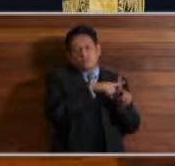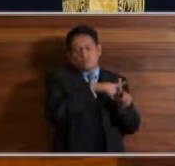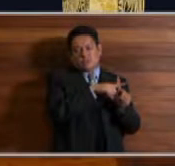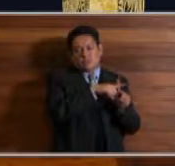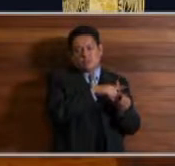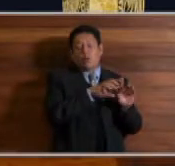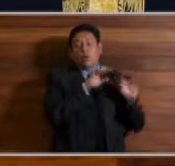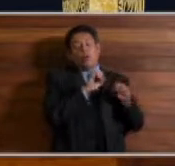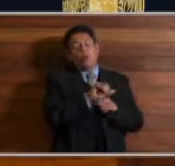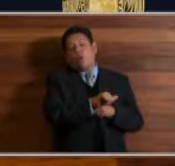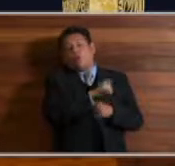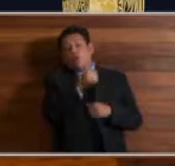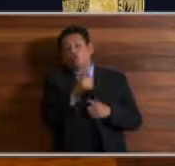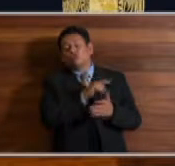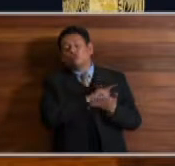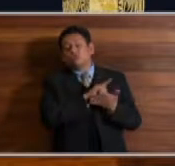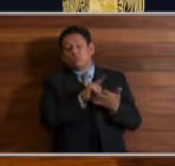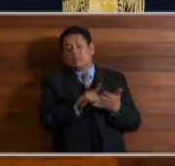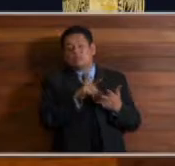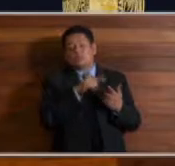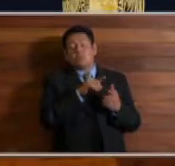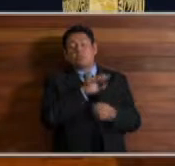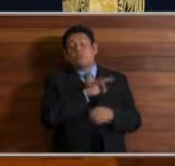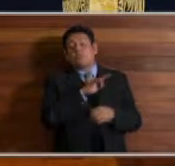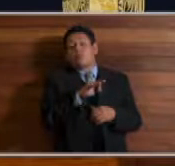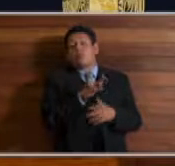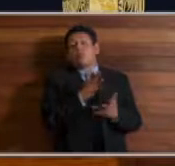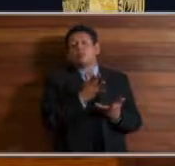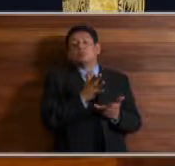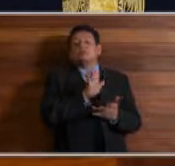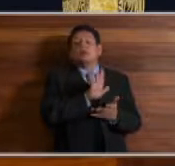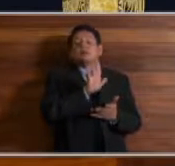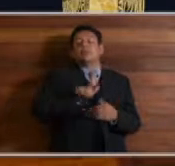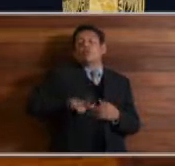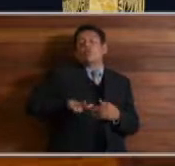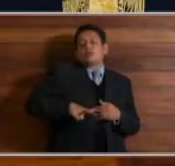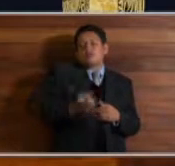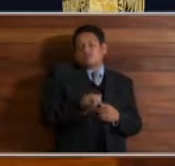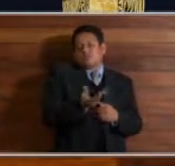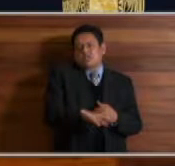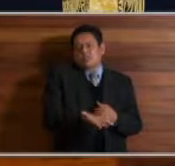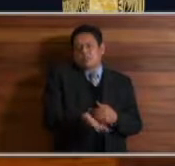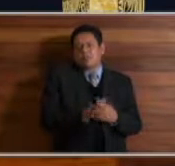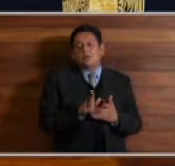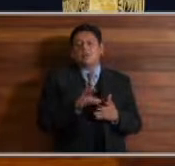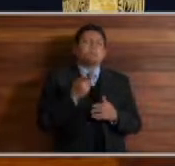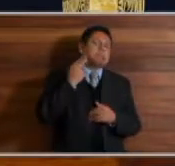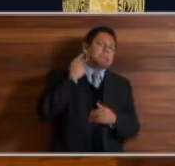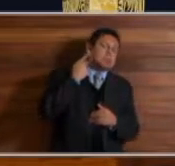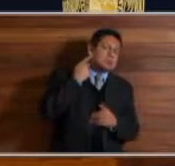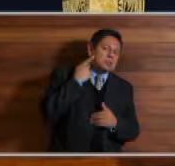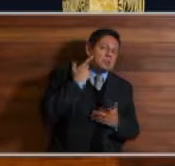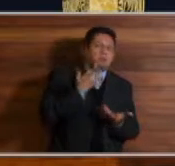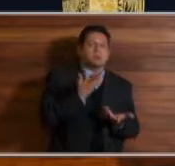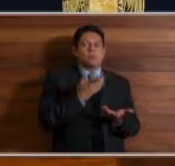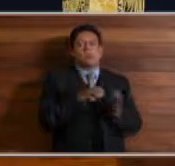morales o de derechos de crédito. Derechos políticos que